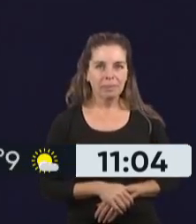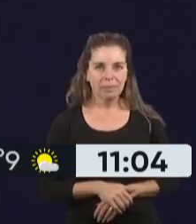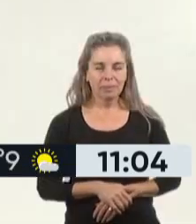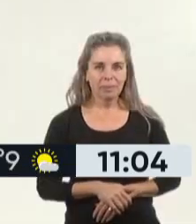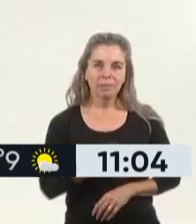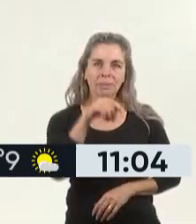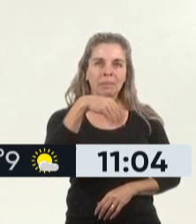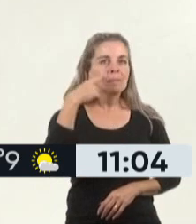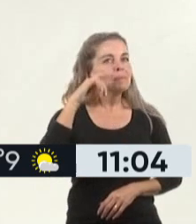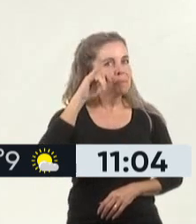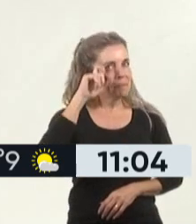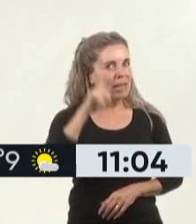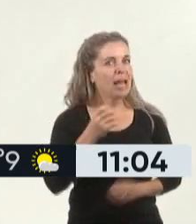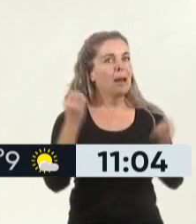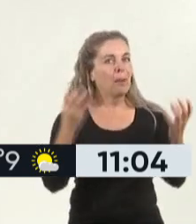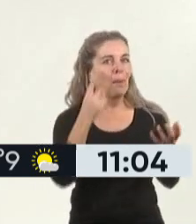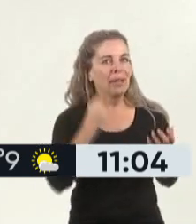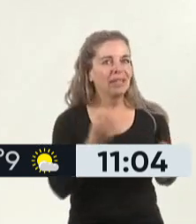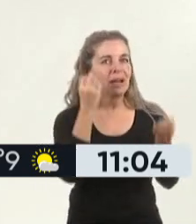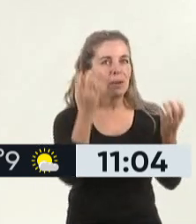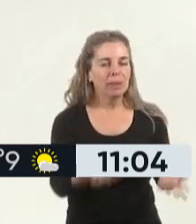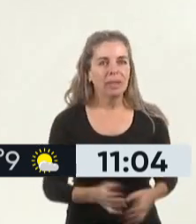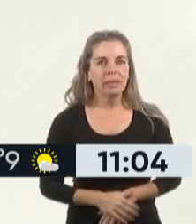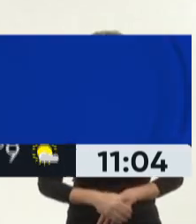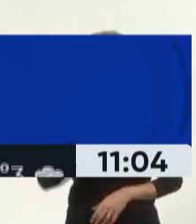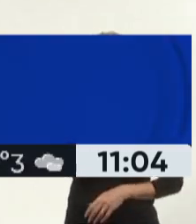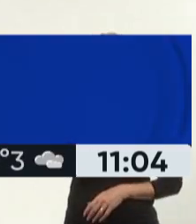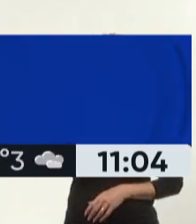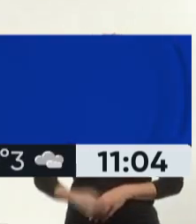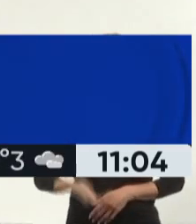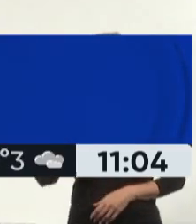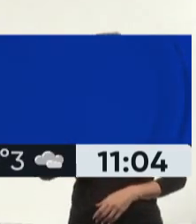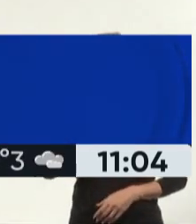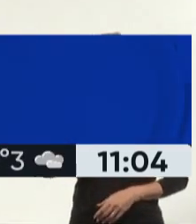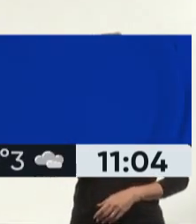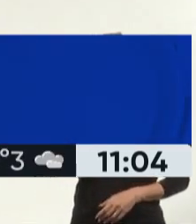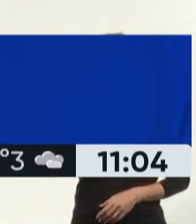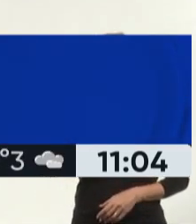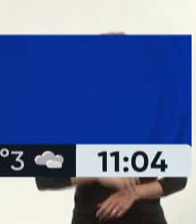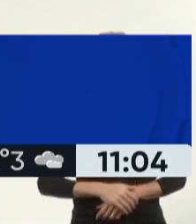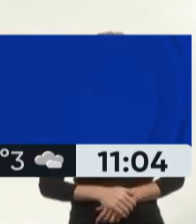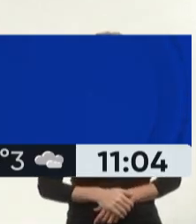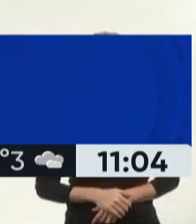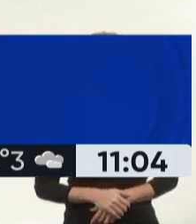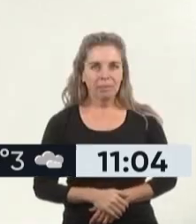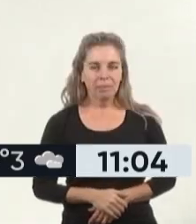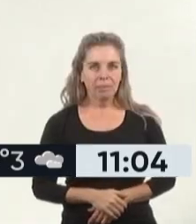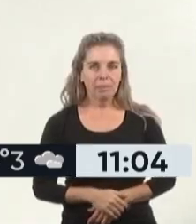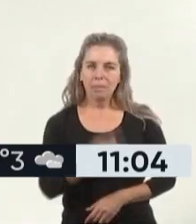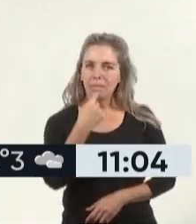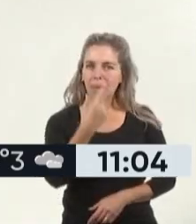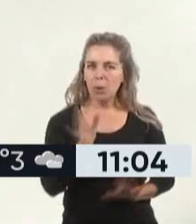Miguel. Manuel, buen día. Miguel Nicolich para Radio Rivadavia. ¿Es cierto que